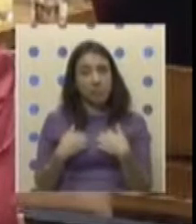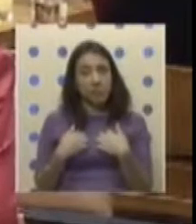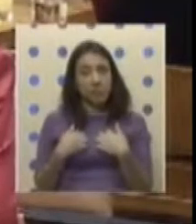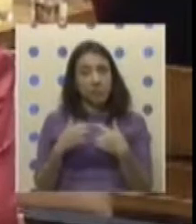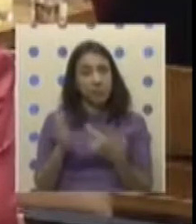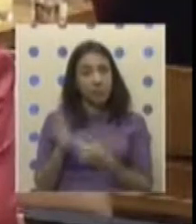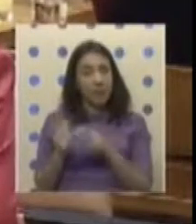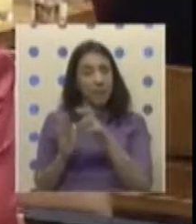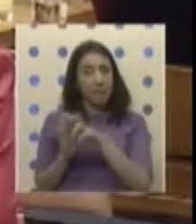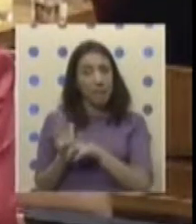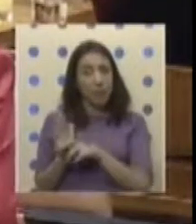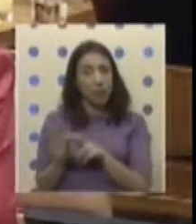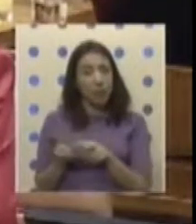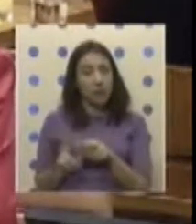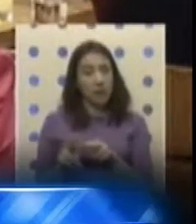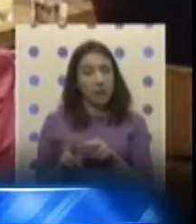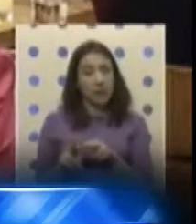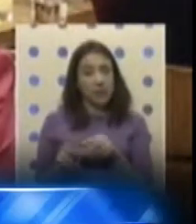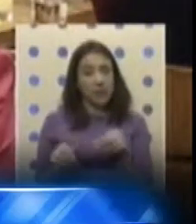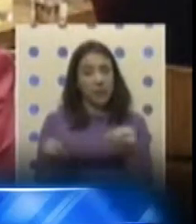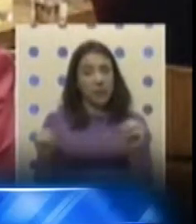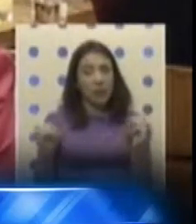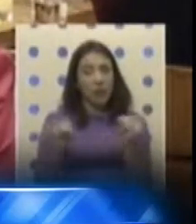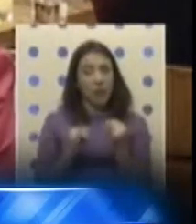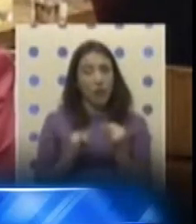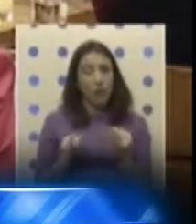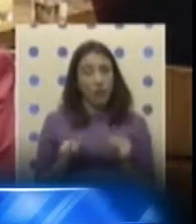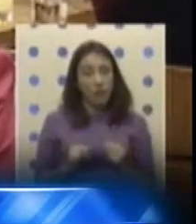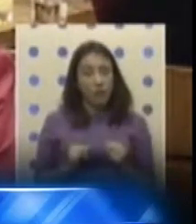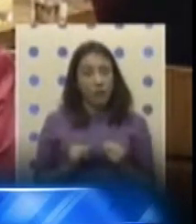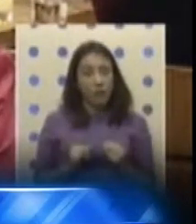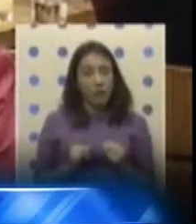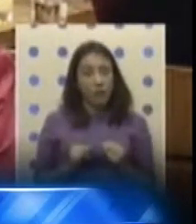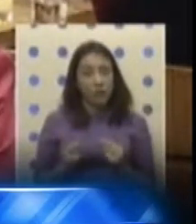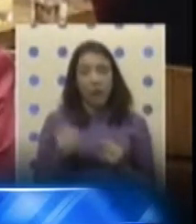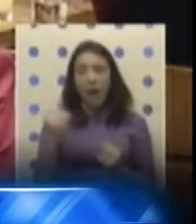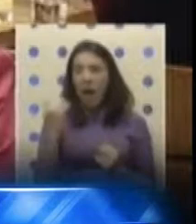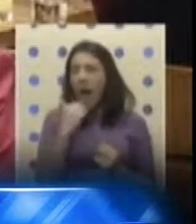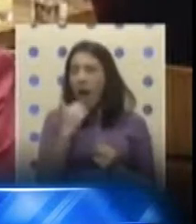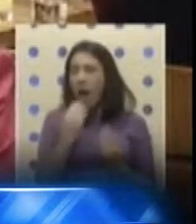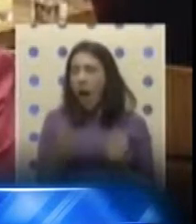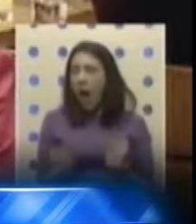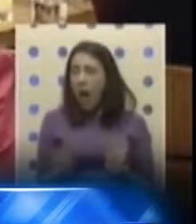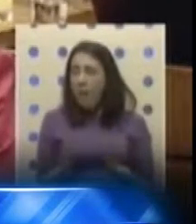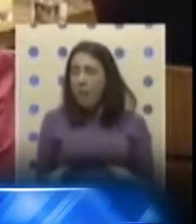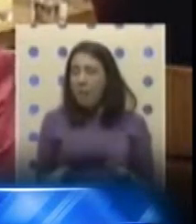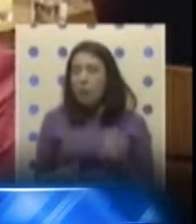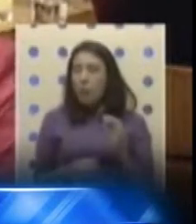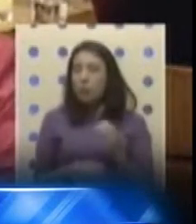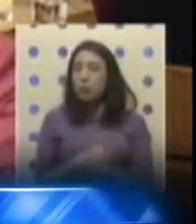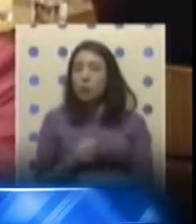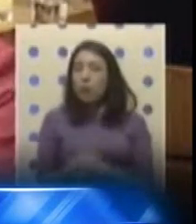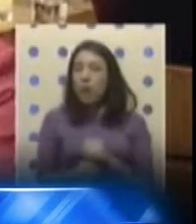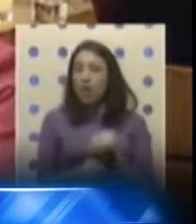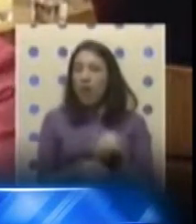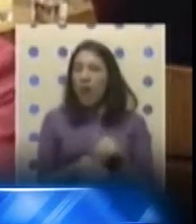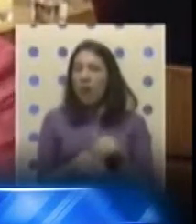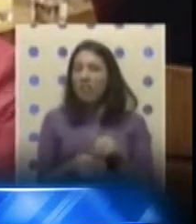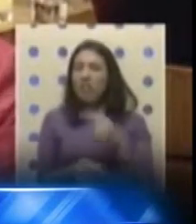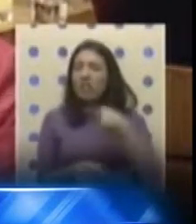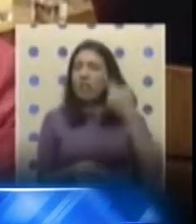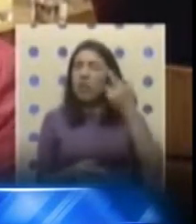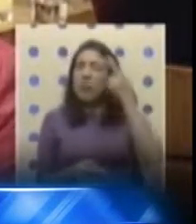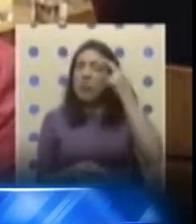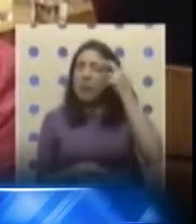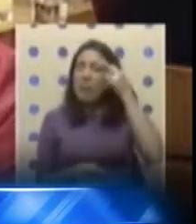este proyecto se haya hecho de esta manera, con este apuro, en un año electoral. ¿Y qué es lo que pensamos nosotros que